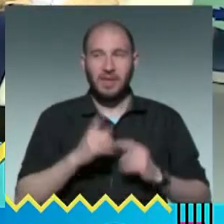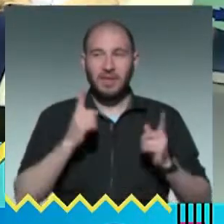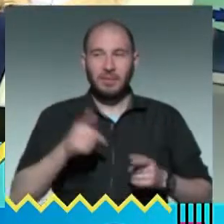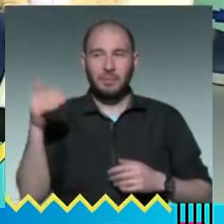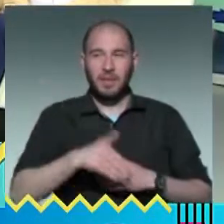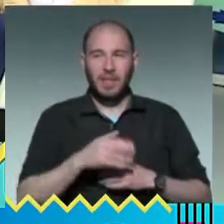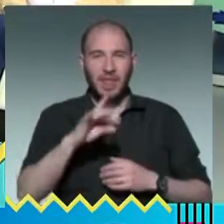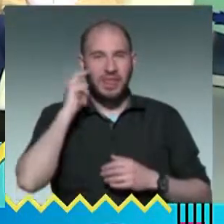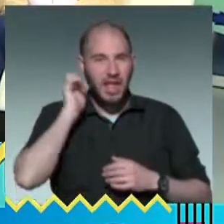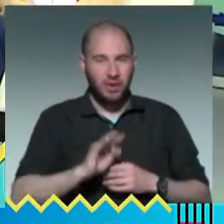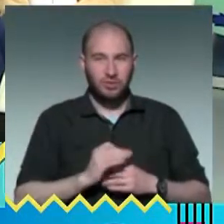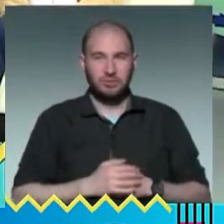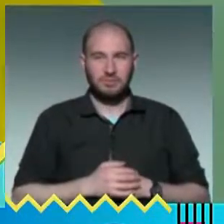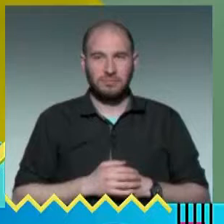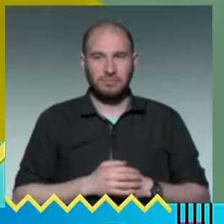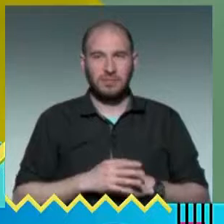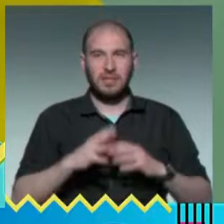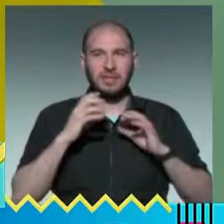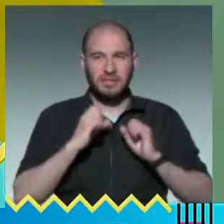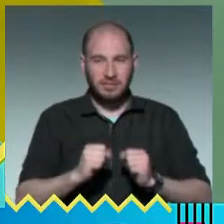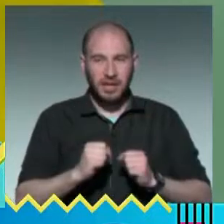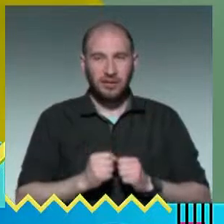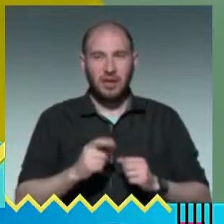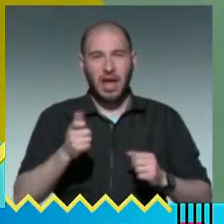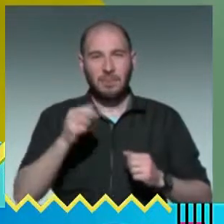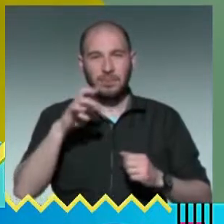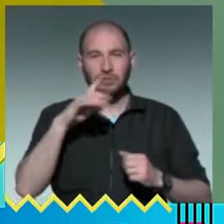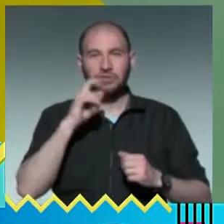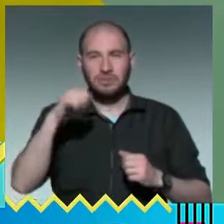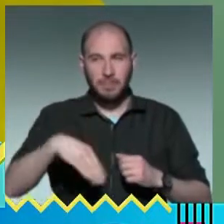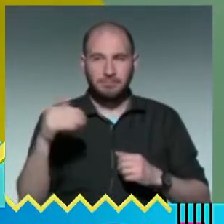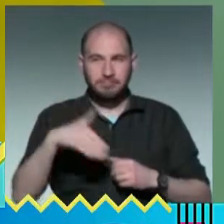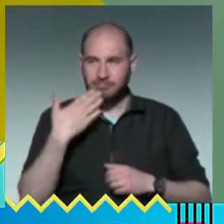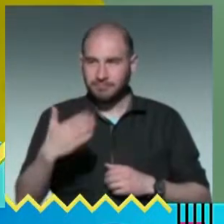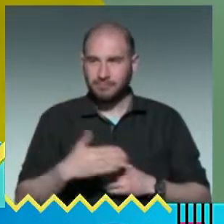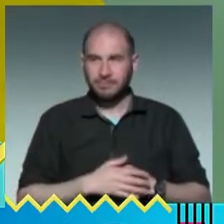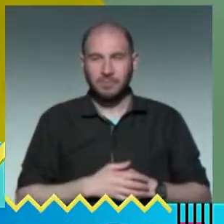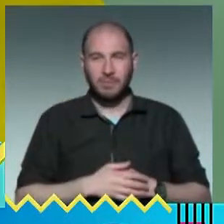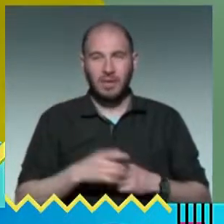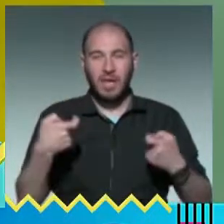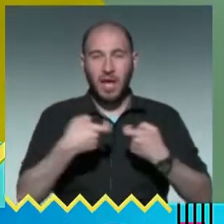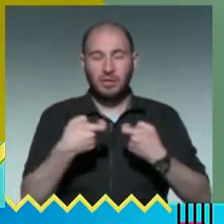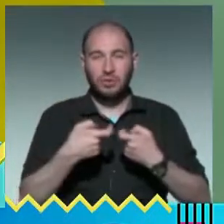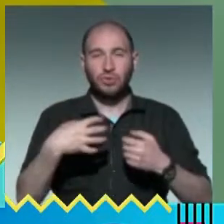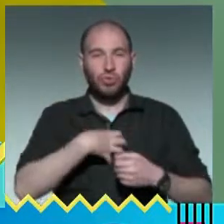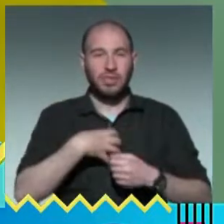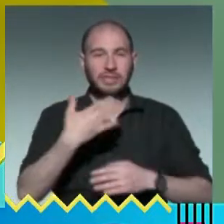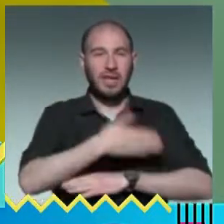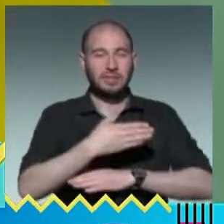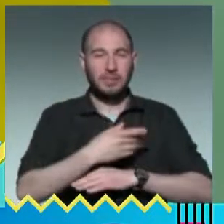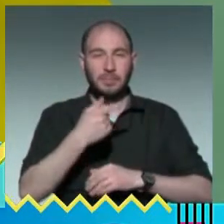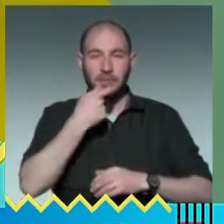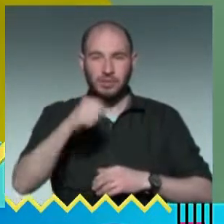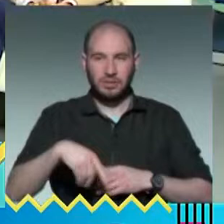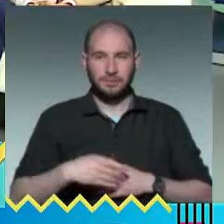está con nosotros Diego Vázquez, secretario de APROTAM. Gracias a vos por venir, Diego, la Asociación de Propietarios de Taxis y Remises